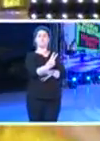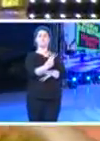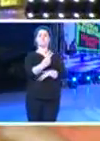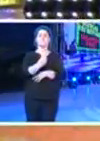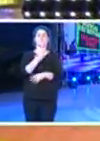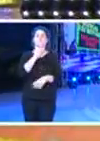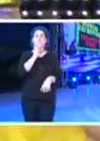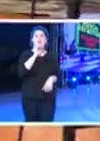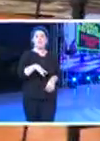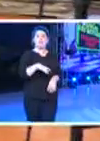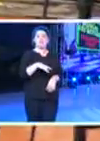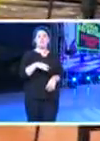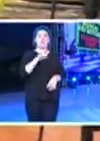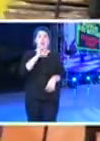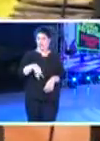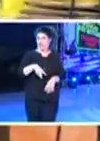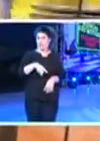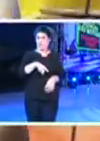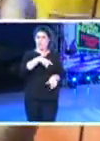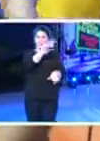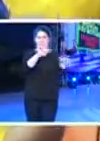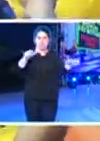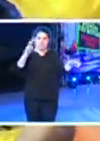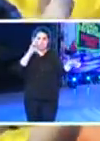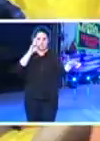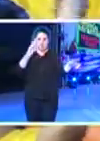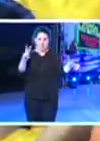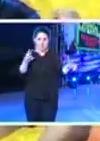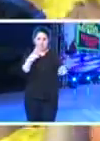A quien no ve lo que sufre en mi espalda.